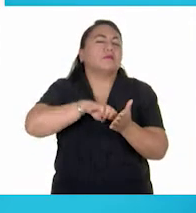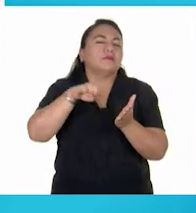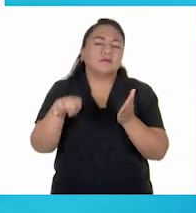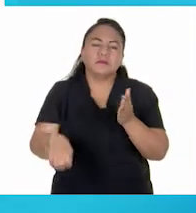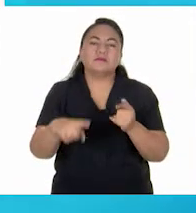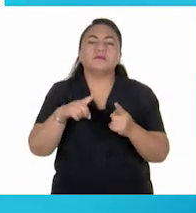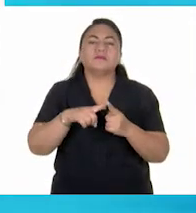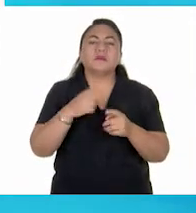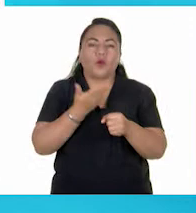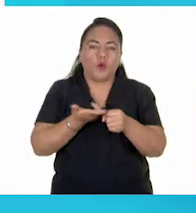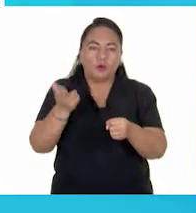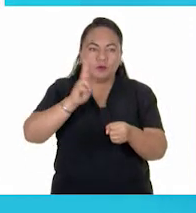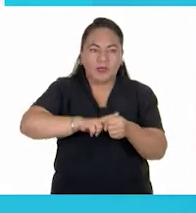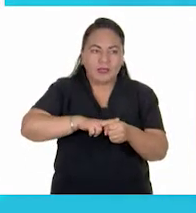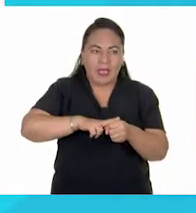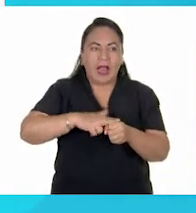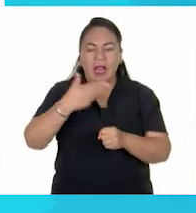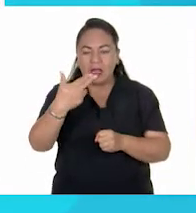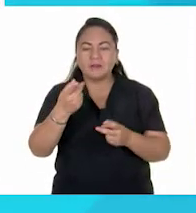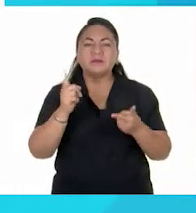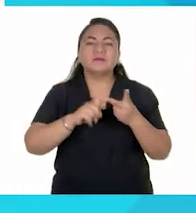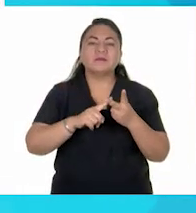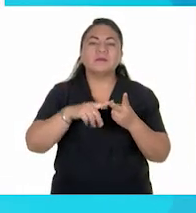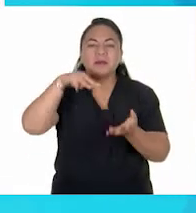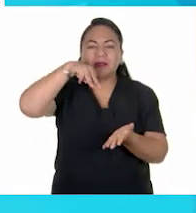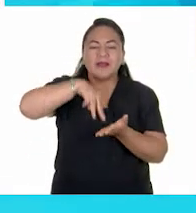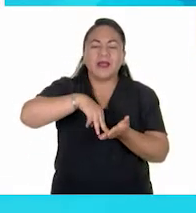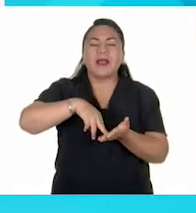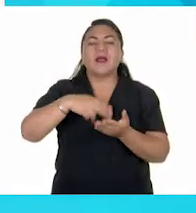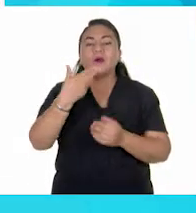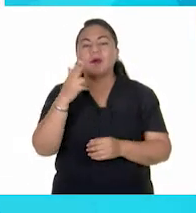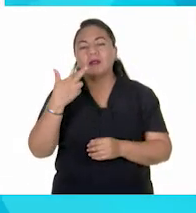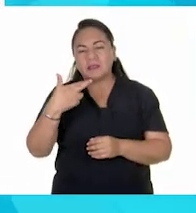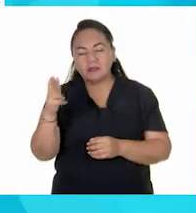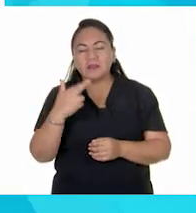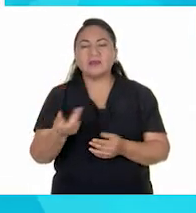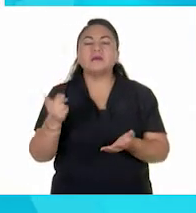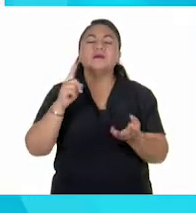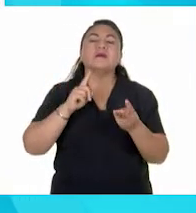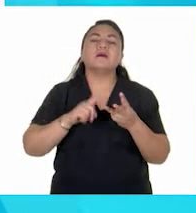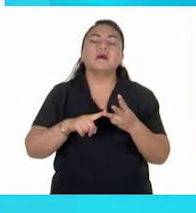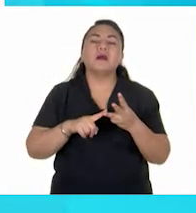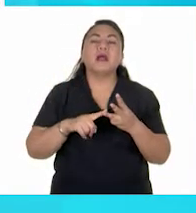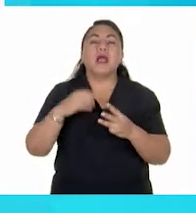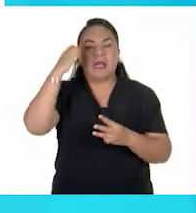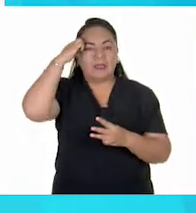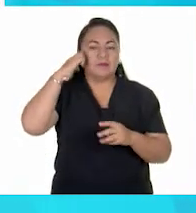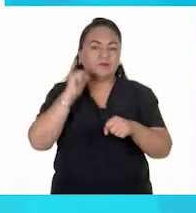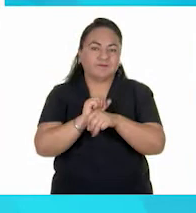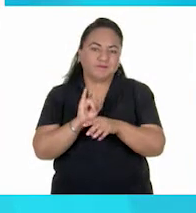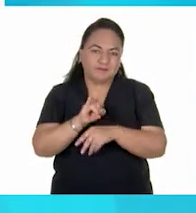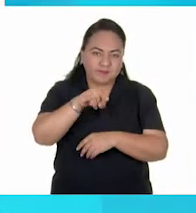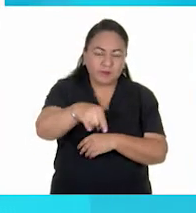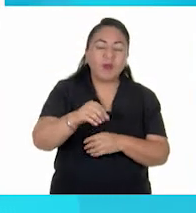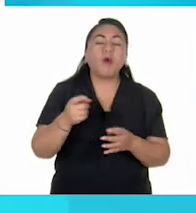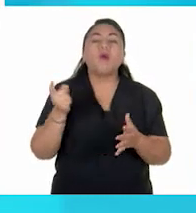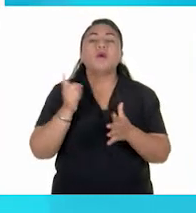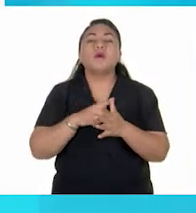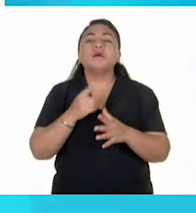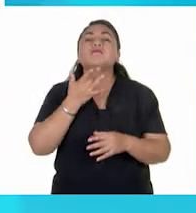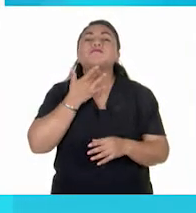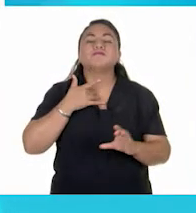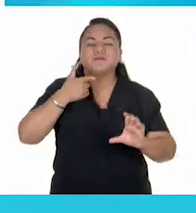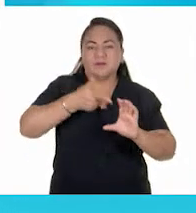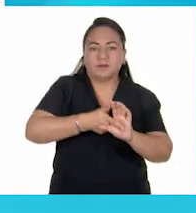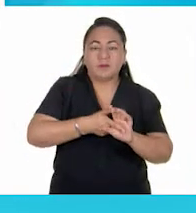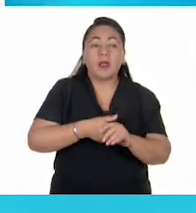como un hospital, un restaurante, un estacionamiento y una gasolinería. Las avenidas están marcadas